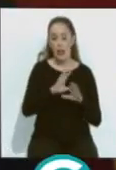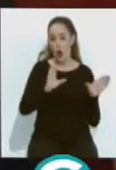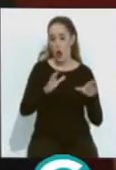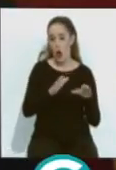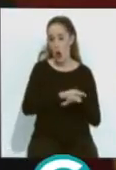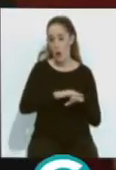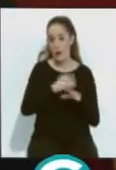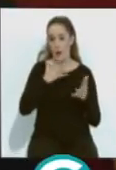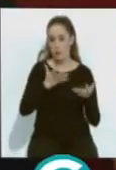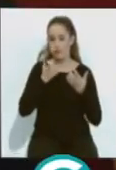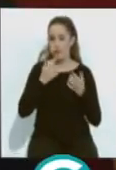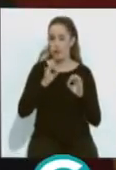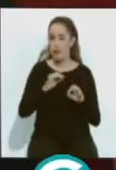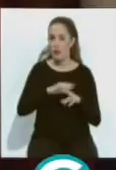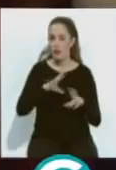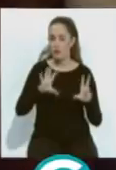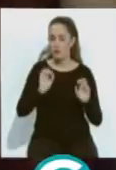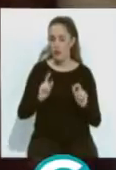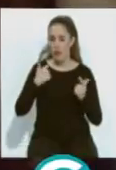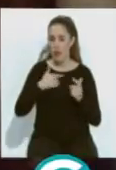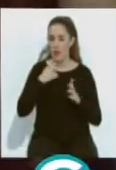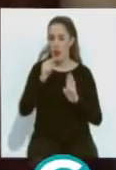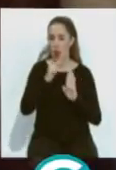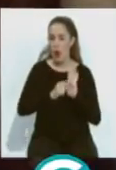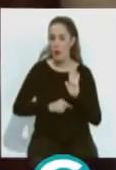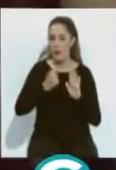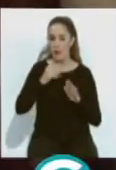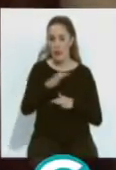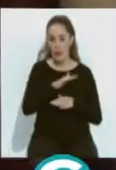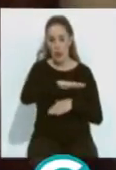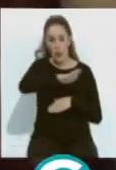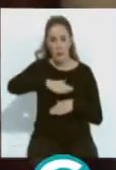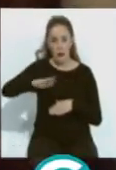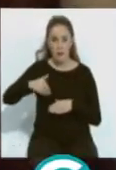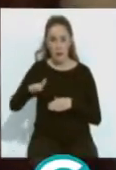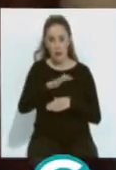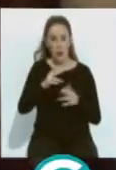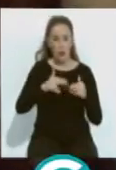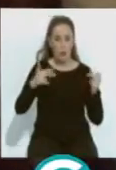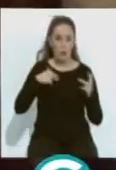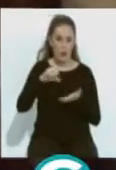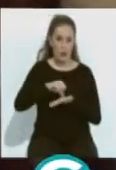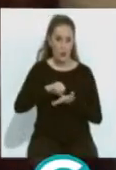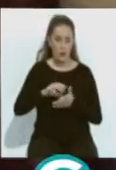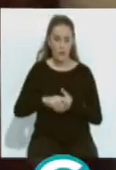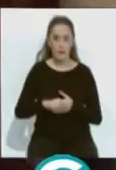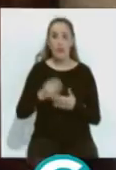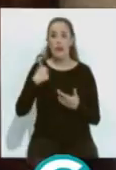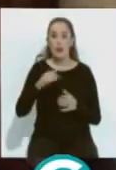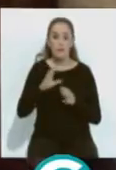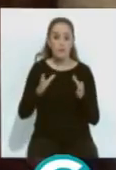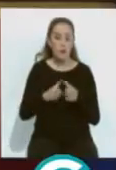de aprobación definitiva de la ordenanza reguladora de las zonas de estacionamiento en las vías públicas de la ciudad. Por su parte, el